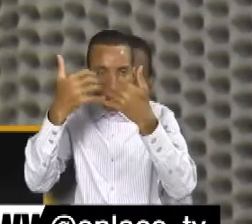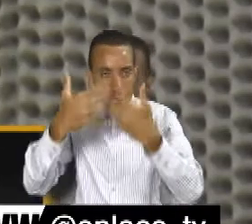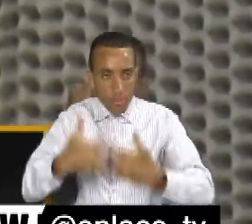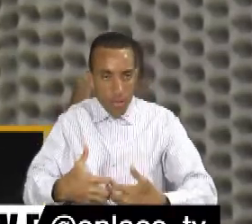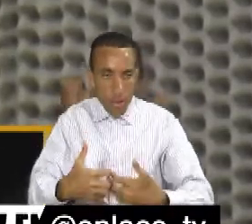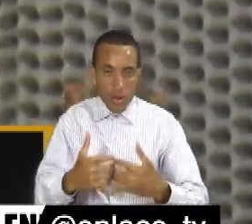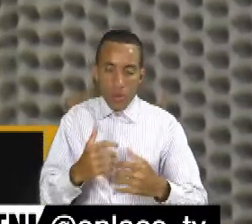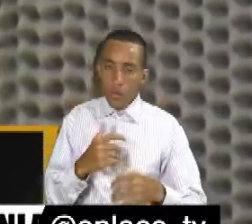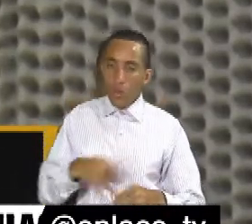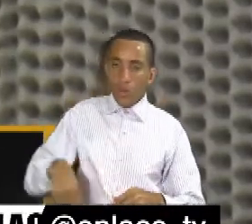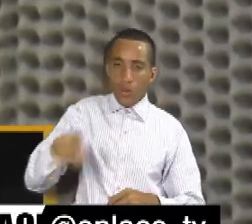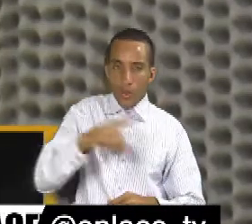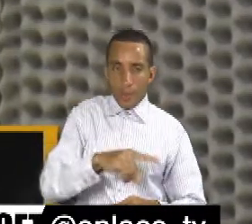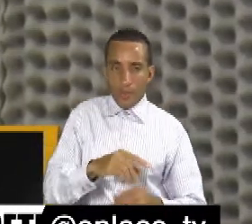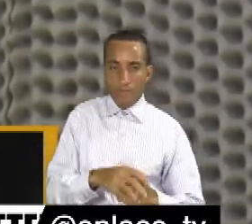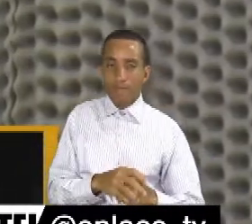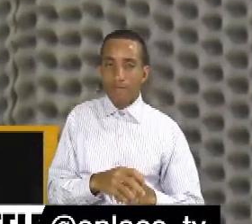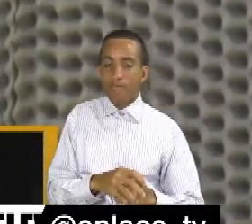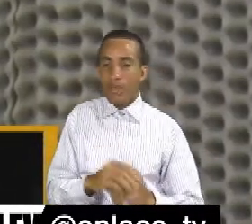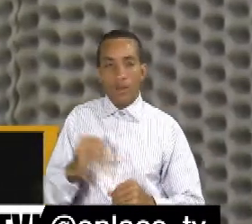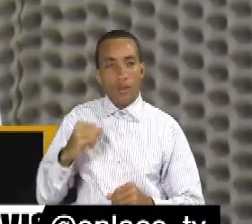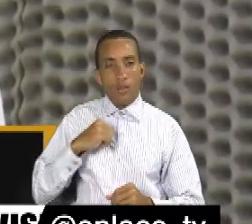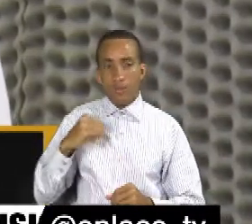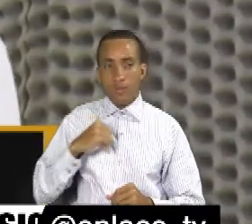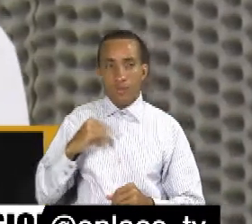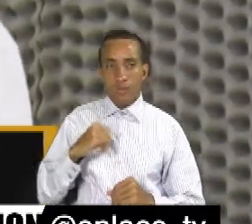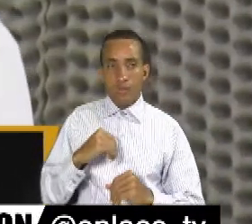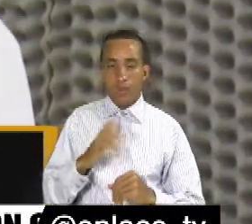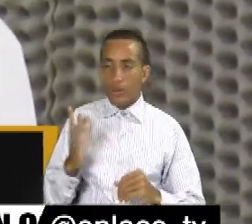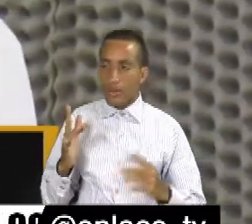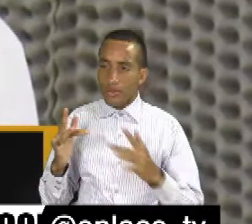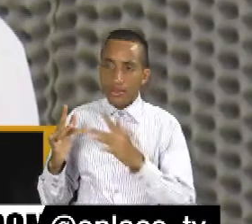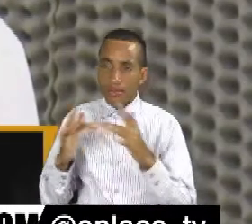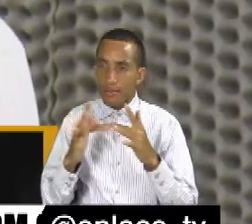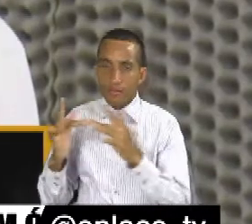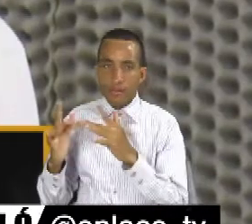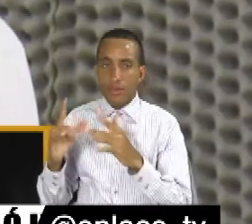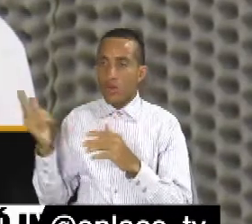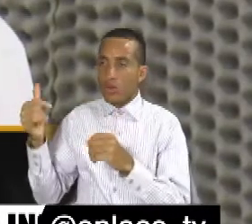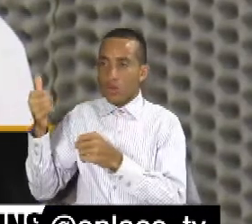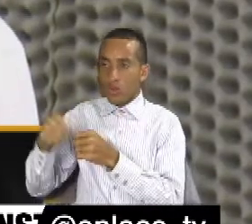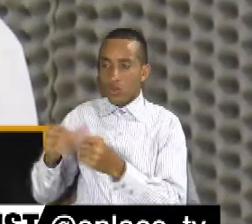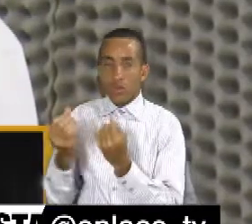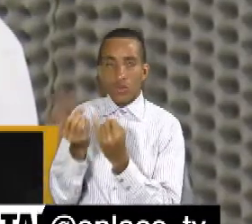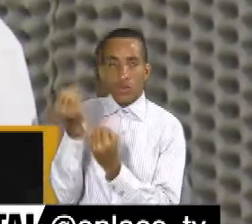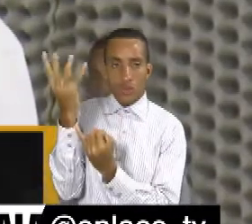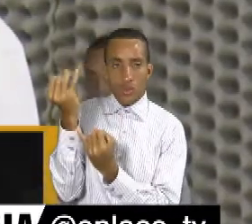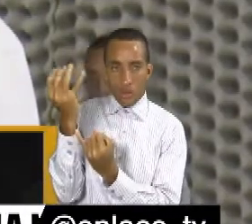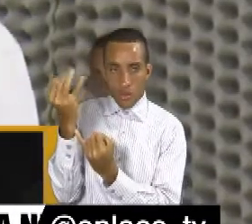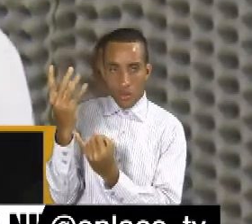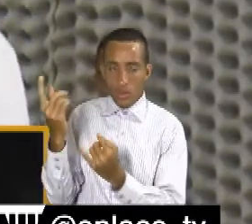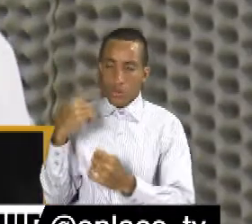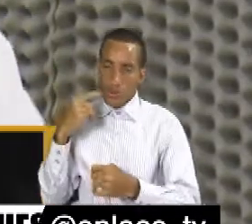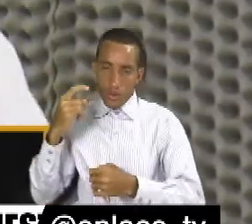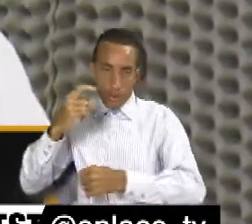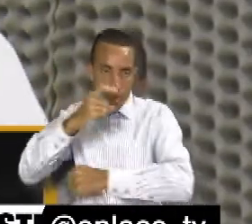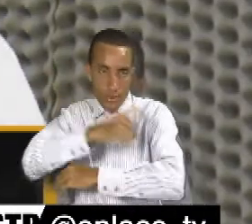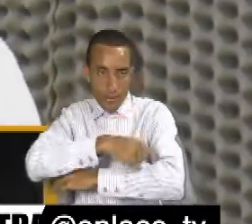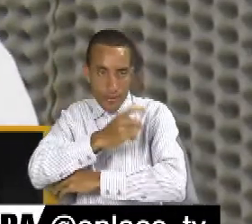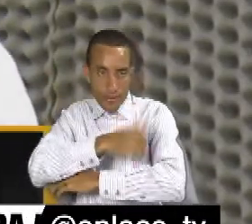la categoría no tiene ni guarda ninguna relación con la industria del petróleo y el gas. Lo que se